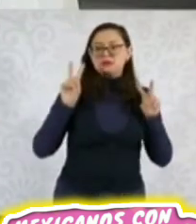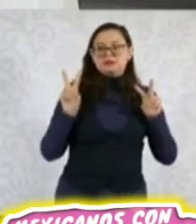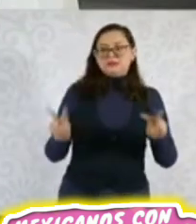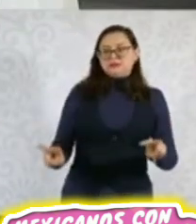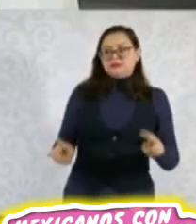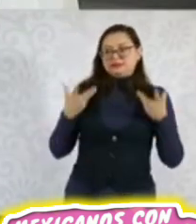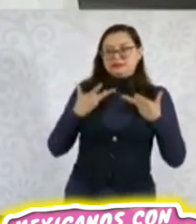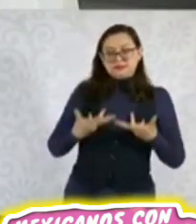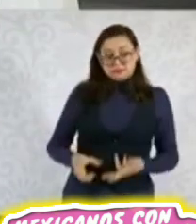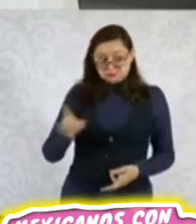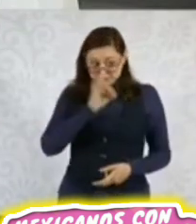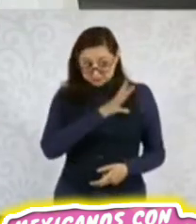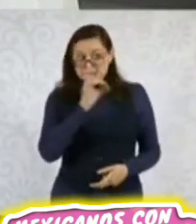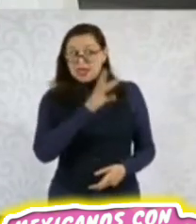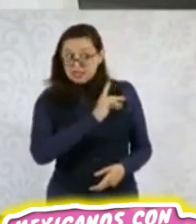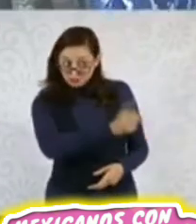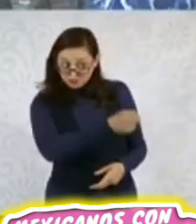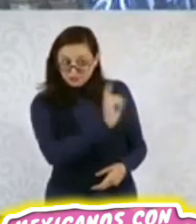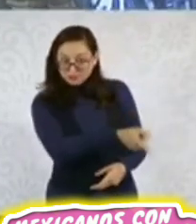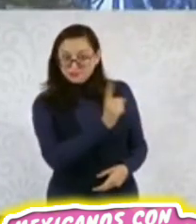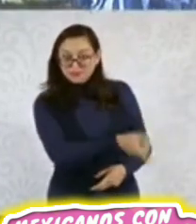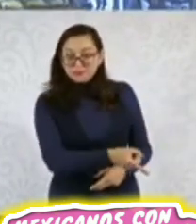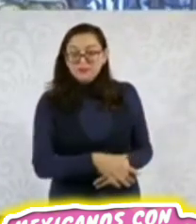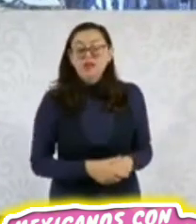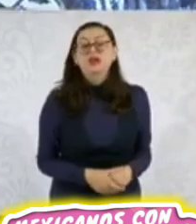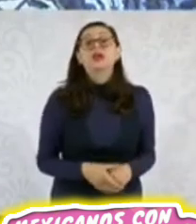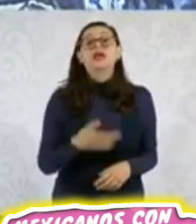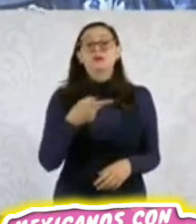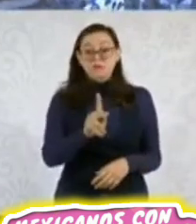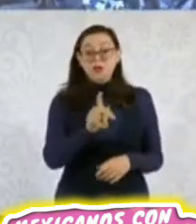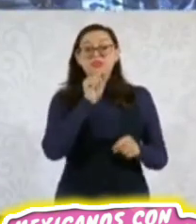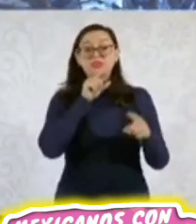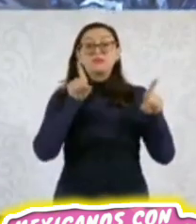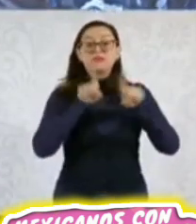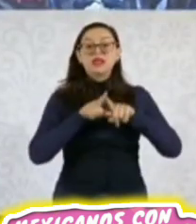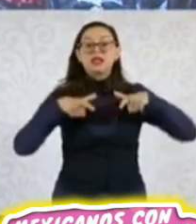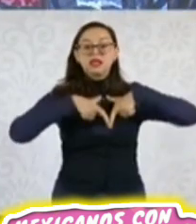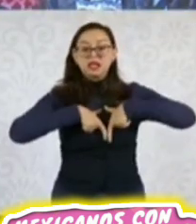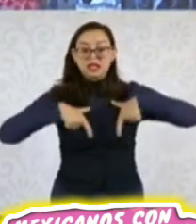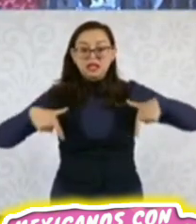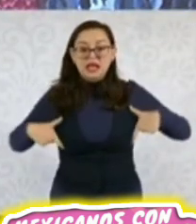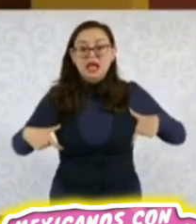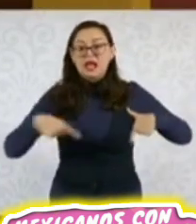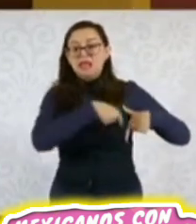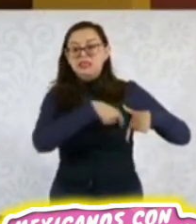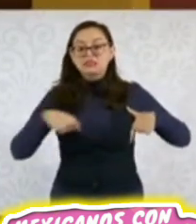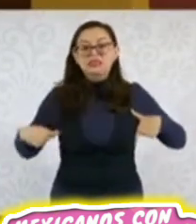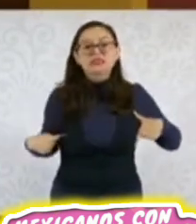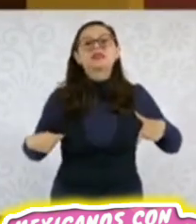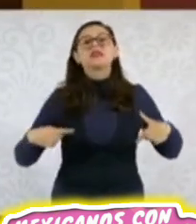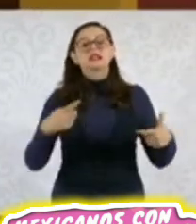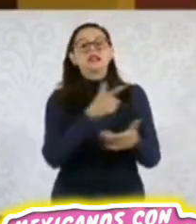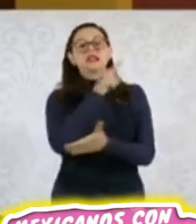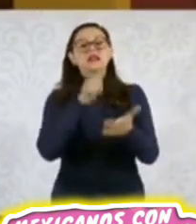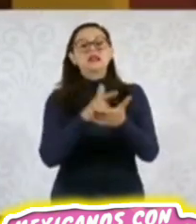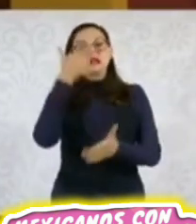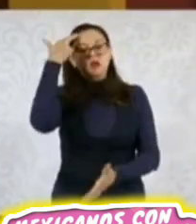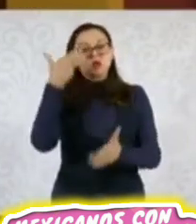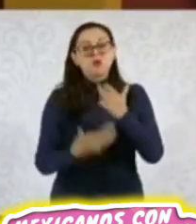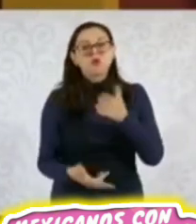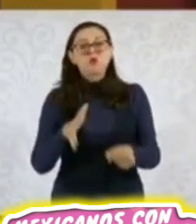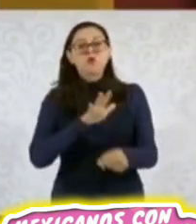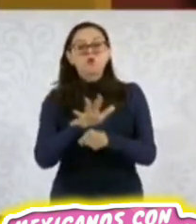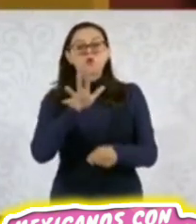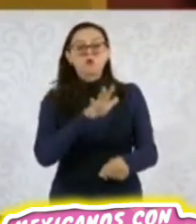vean lo que te iba a pasar. Pero además que se le cuelgue un cartelón que enuncie su delito. ¿Cuál era su delito? Adicción a